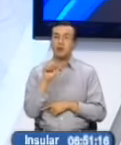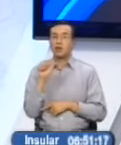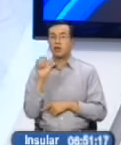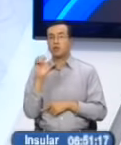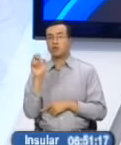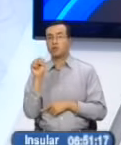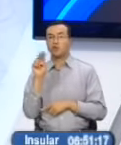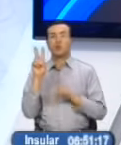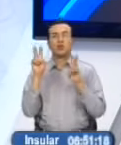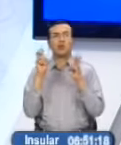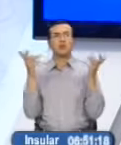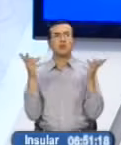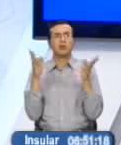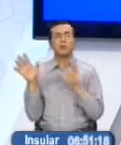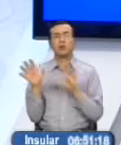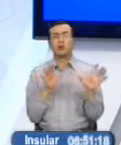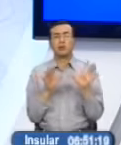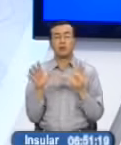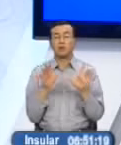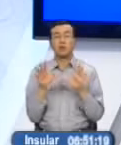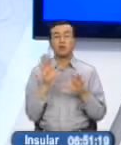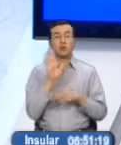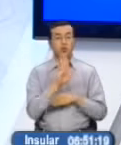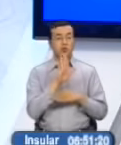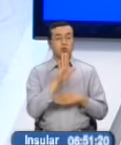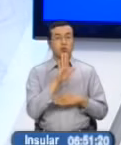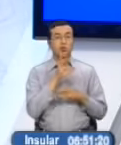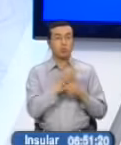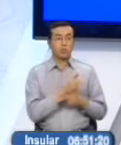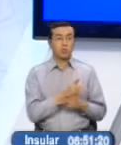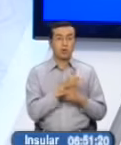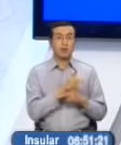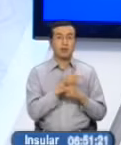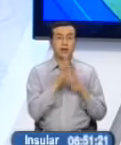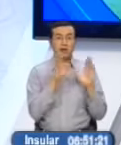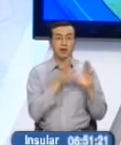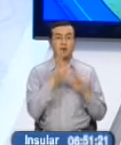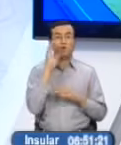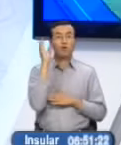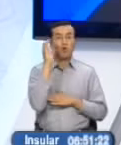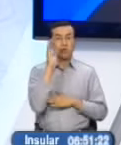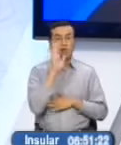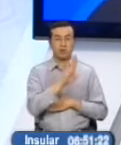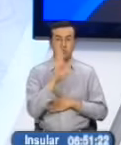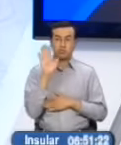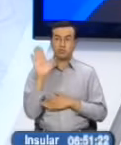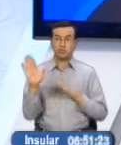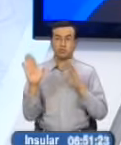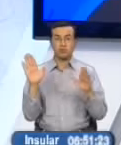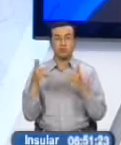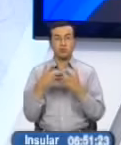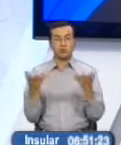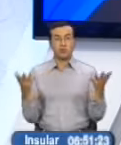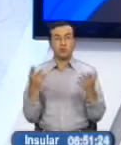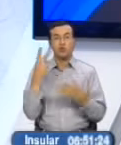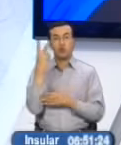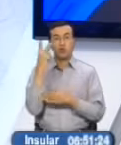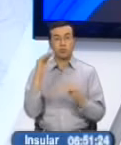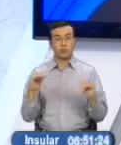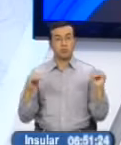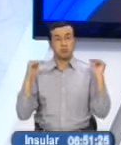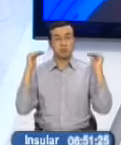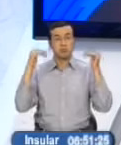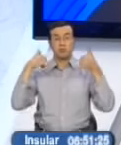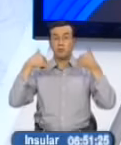haciendo referencia al portero del Atlético Nacional y también al cuidapalos del conjunto de los Rayados del Valle. Los dos más destacados de